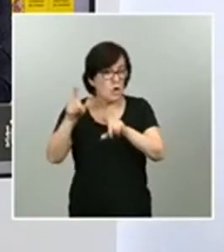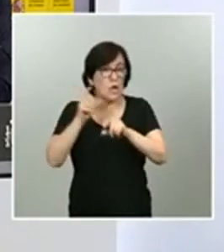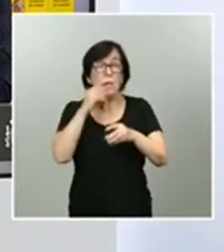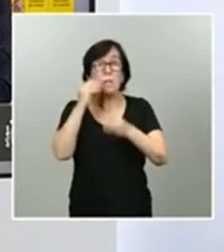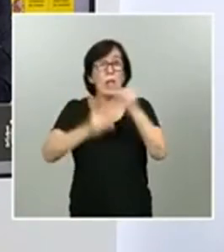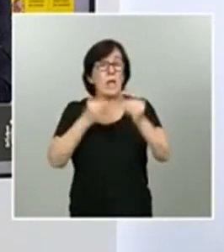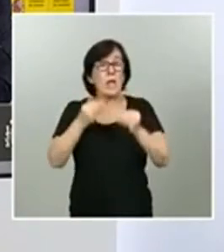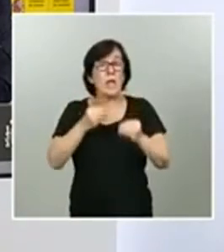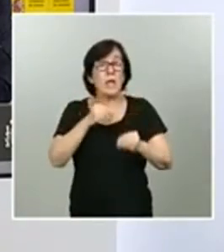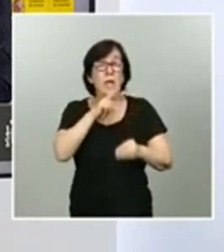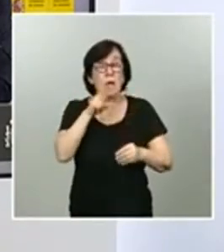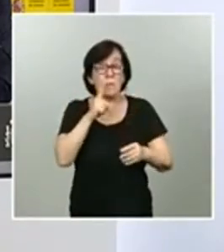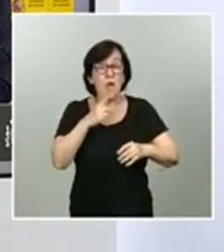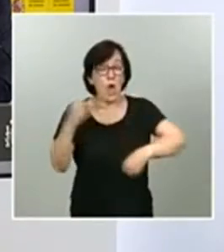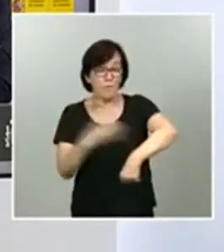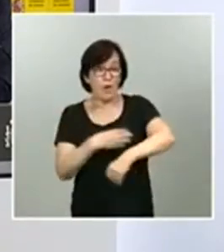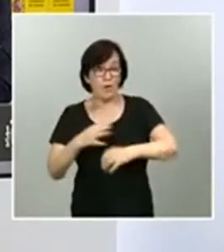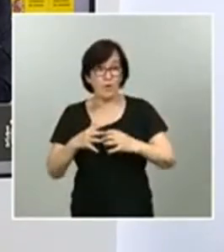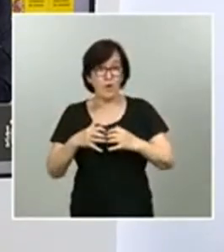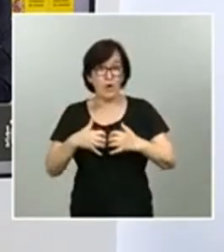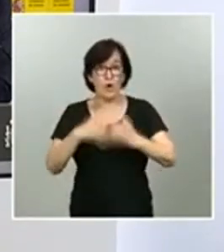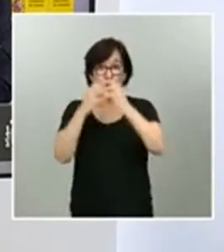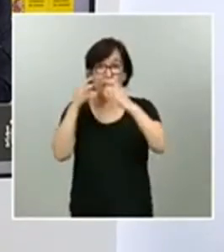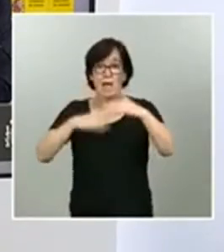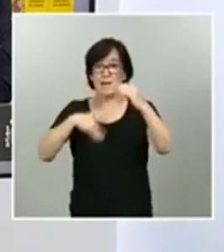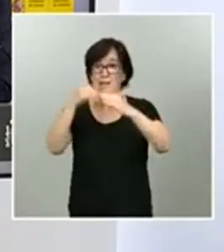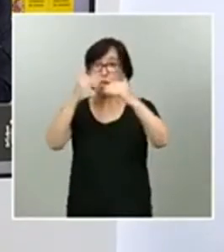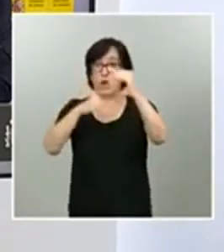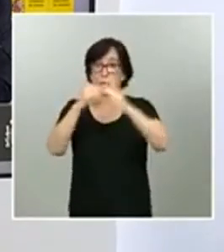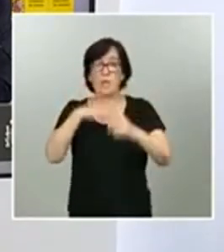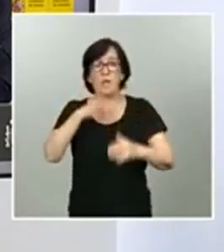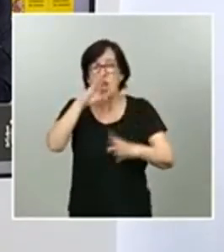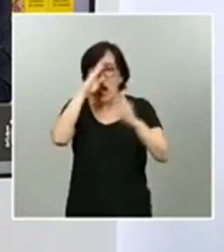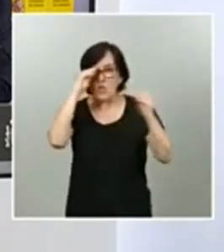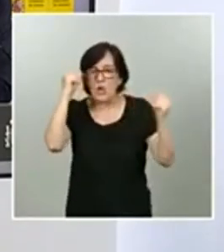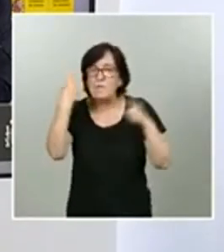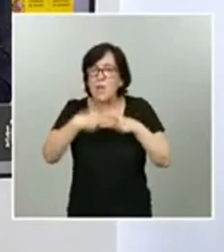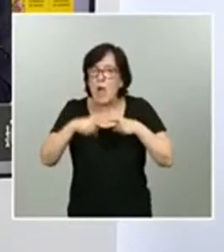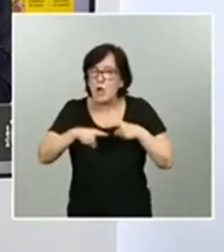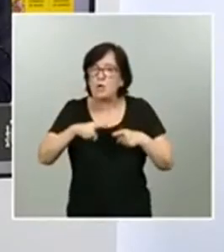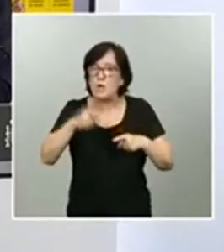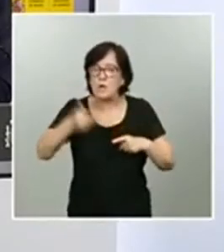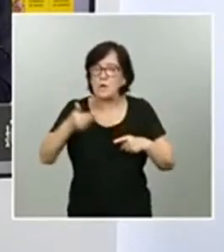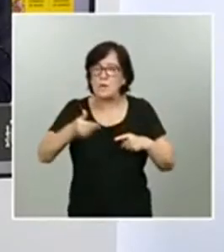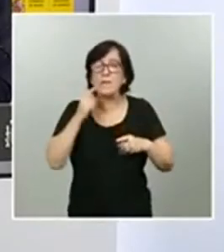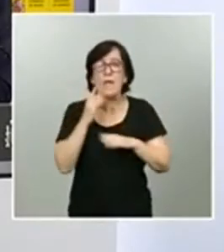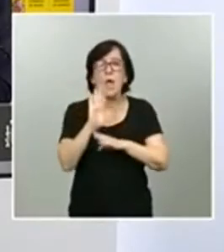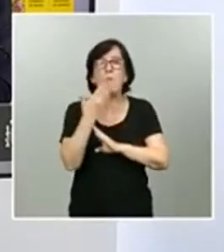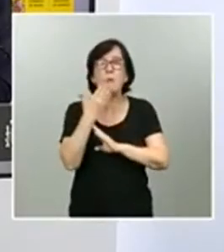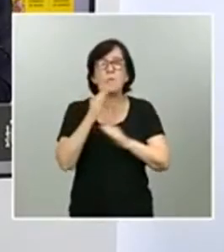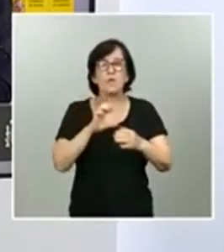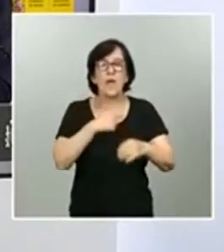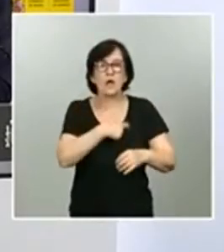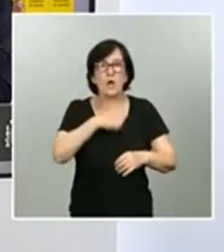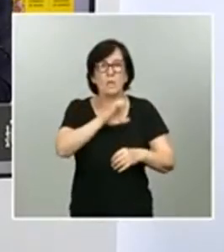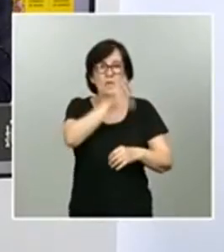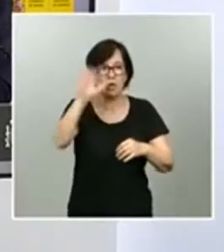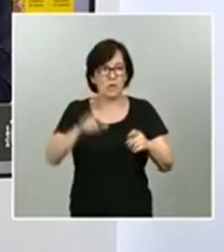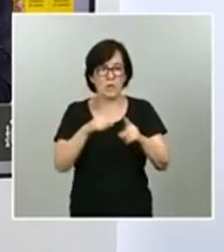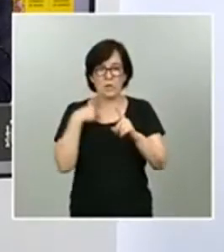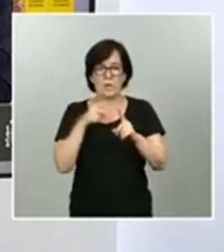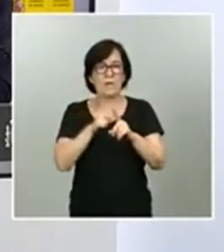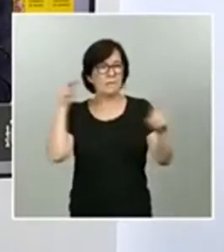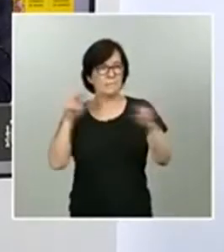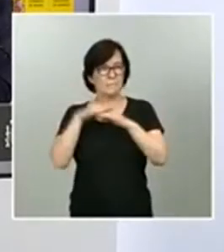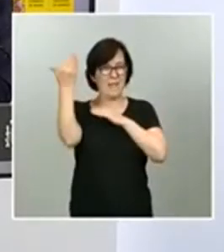ese fondo de recuperación, uno de los elementos que se nos olvida en muchas ocasiones de la propuesta de la Comisión Europea es que hay una dimensión exterior y que también